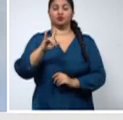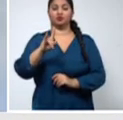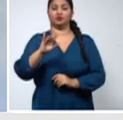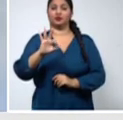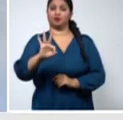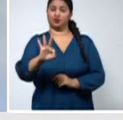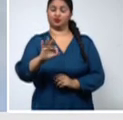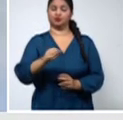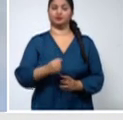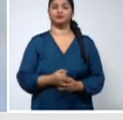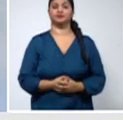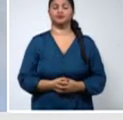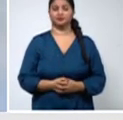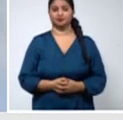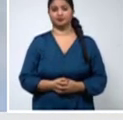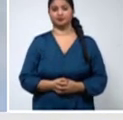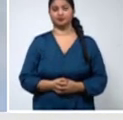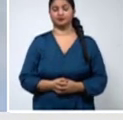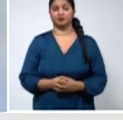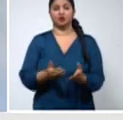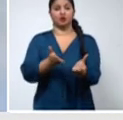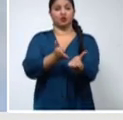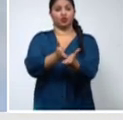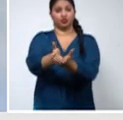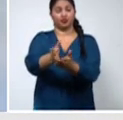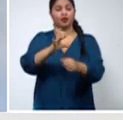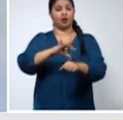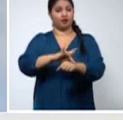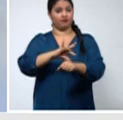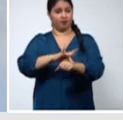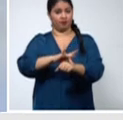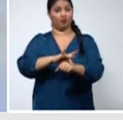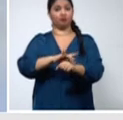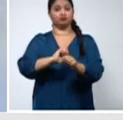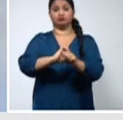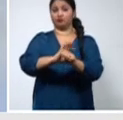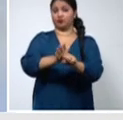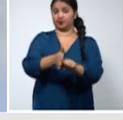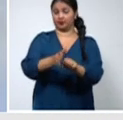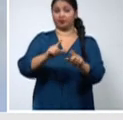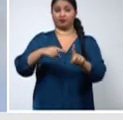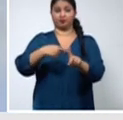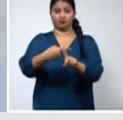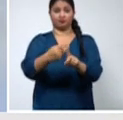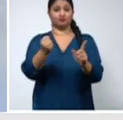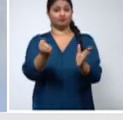11.498 y activos confirmados, ingresados en nuestros hospitales,